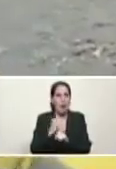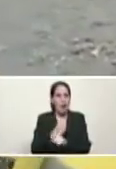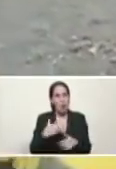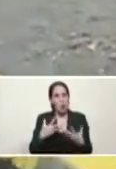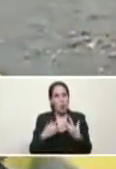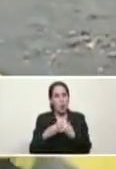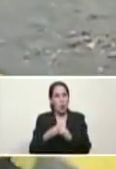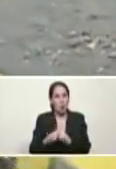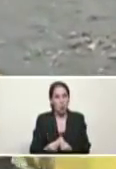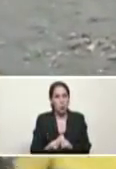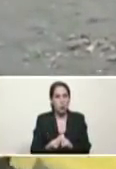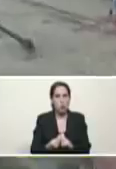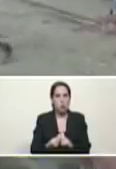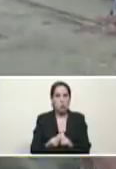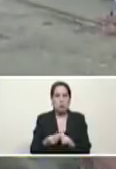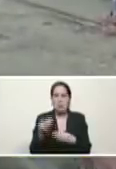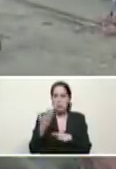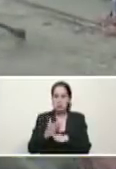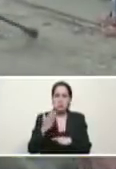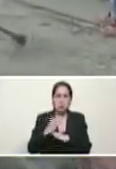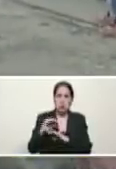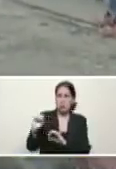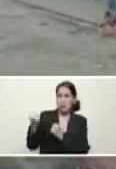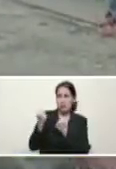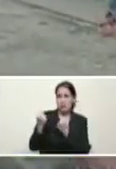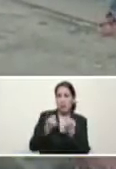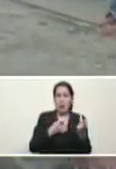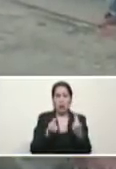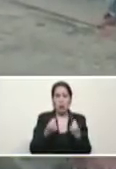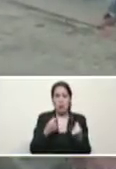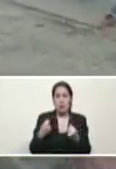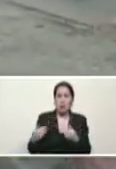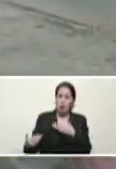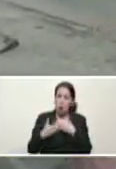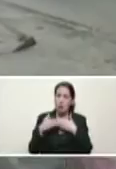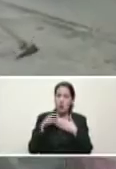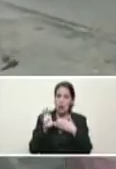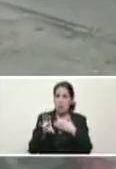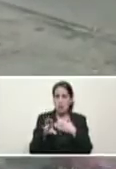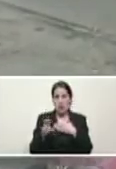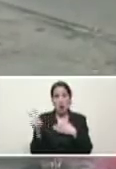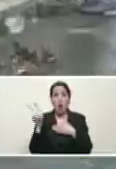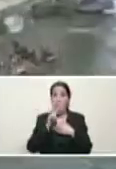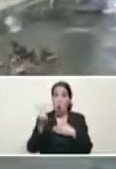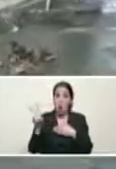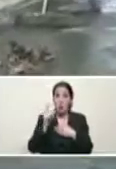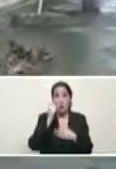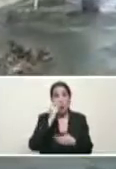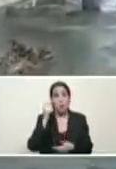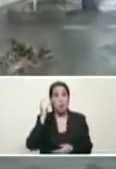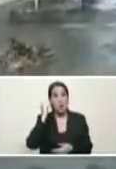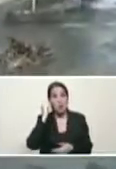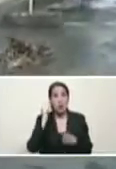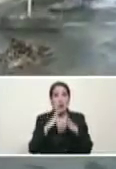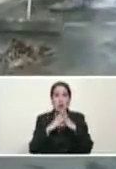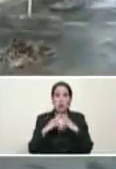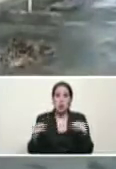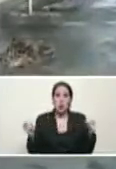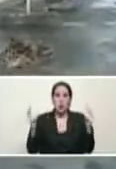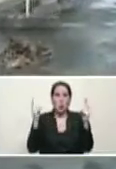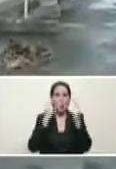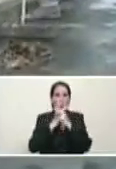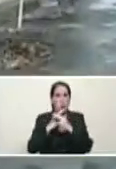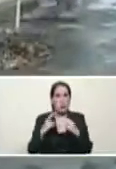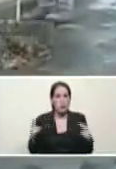a pesar pues del bloqueo económico contra esta patria, los venezolanos y las venezolanas comprometidos